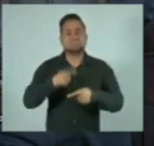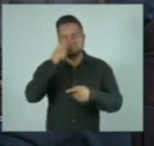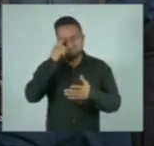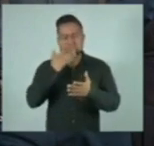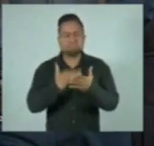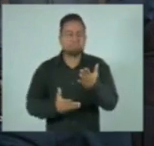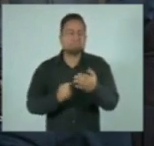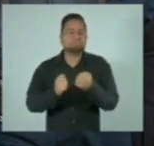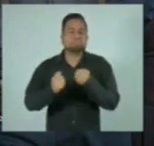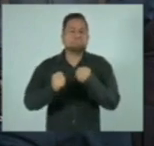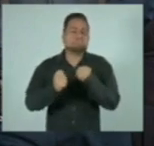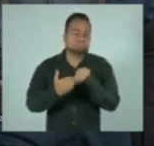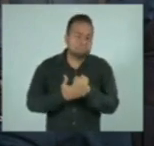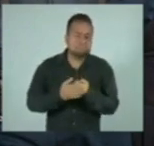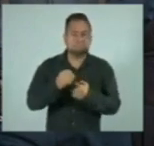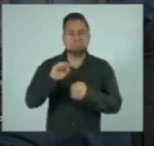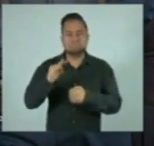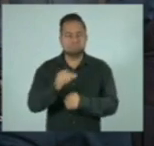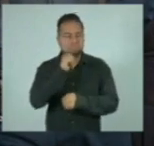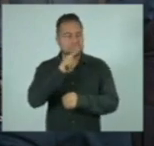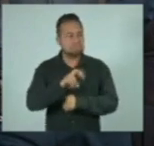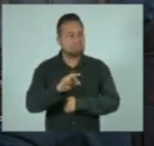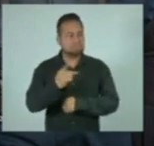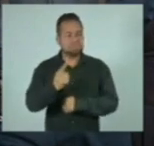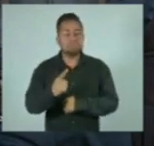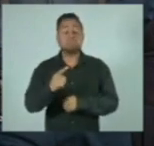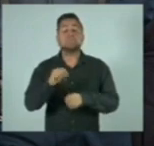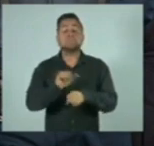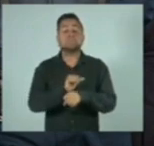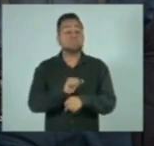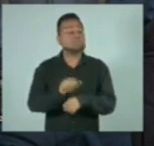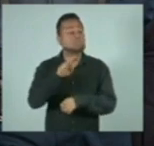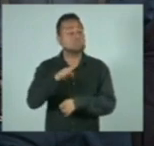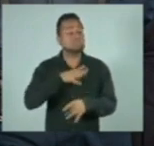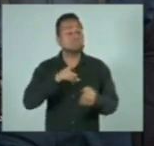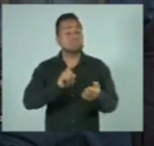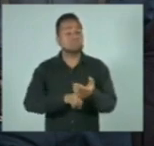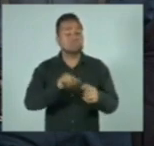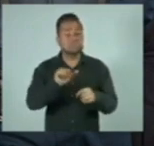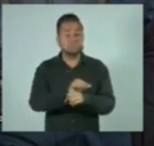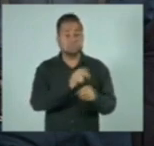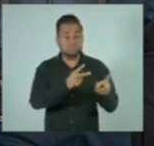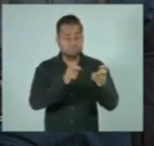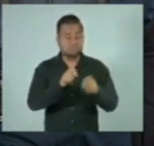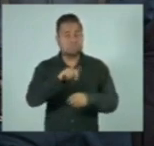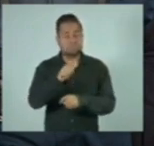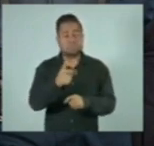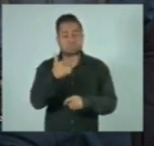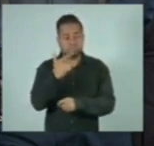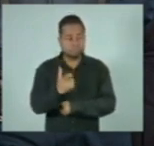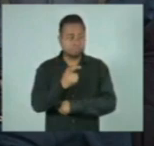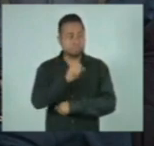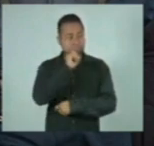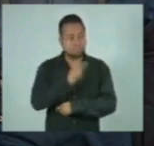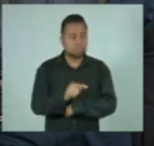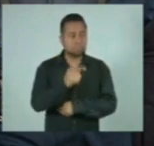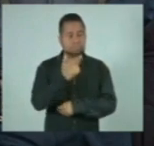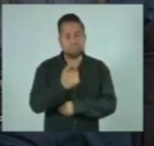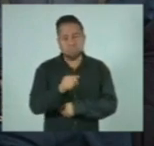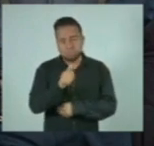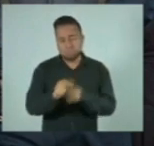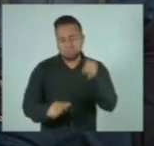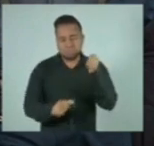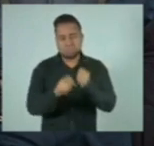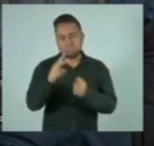fuero común y fuero federal, 251 vehículos, de los cuales 19 contaban con reporte de robo, 11 armas de fuego, 11 cargadores,